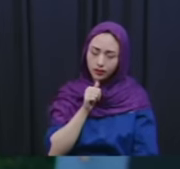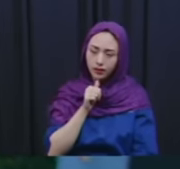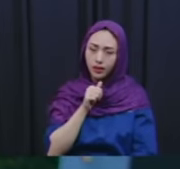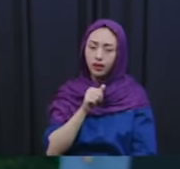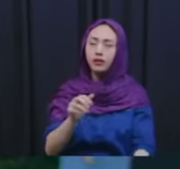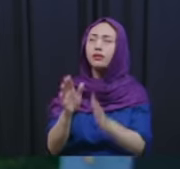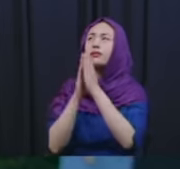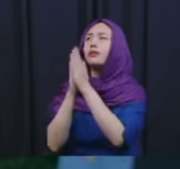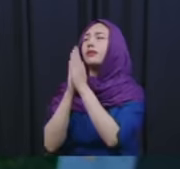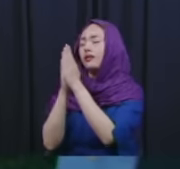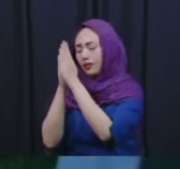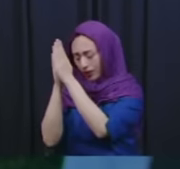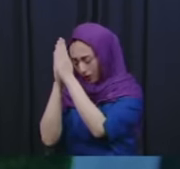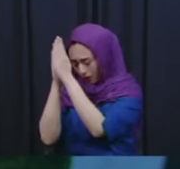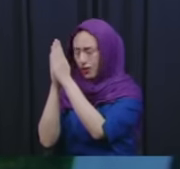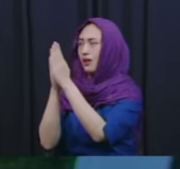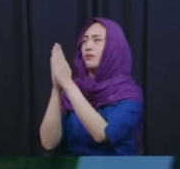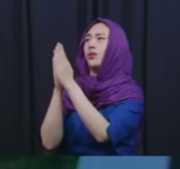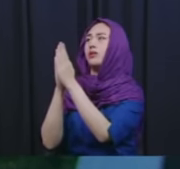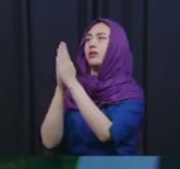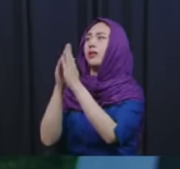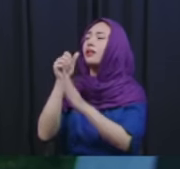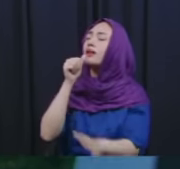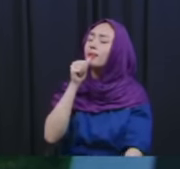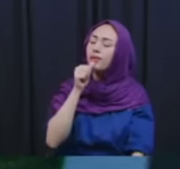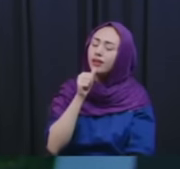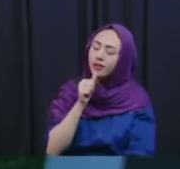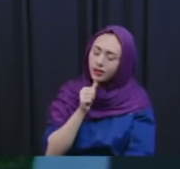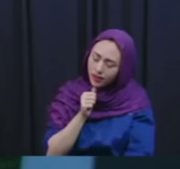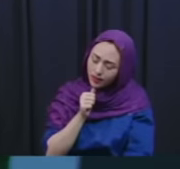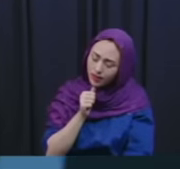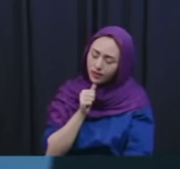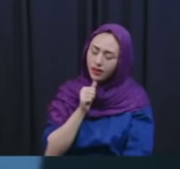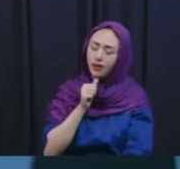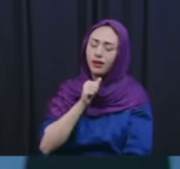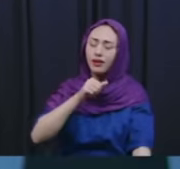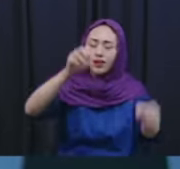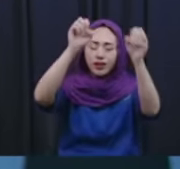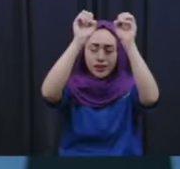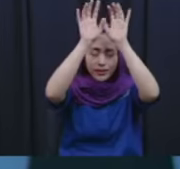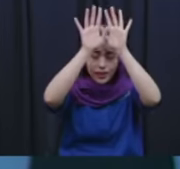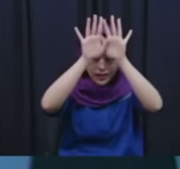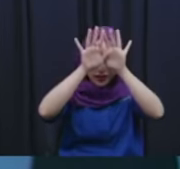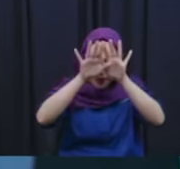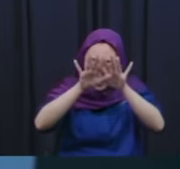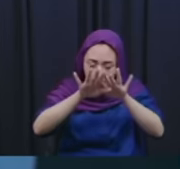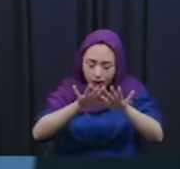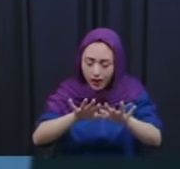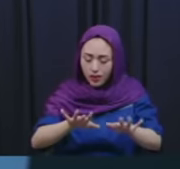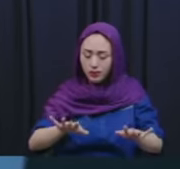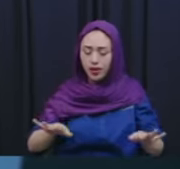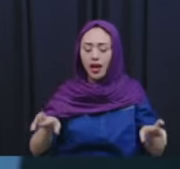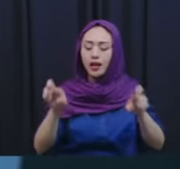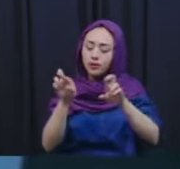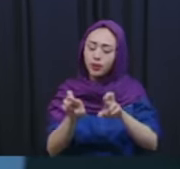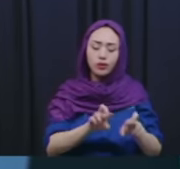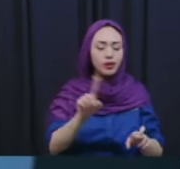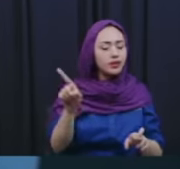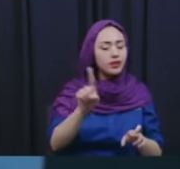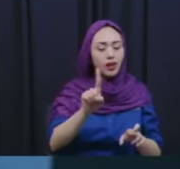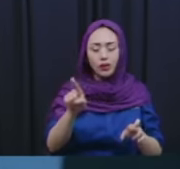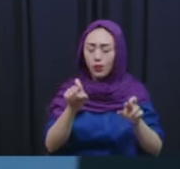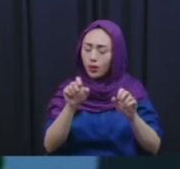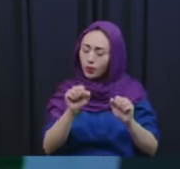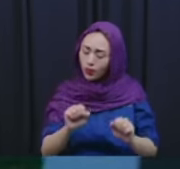rogamos señor que que esa paciencia hupomone se derrame sobre nuestros hermanos que no han alcanzado ese